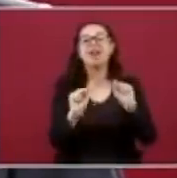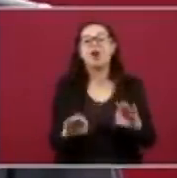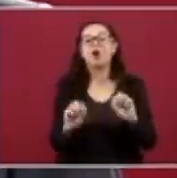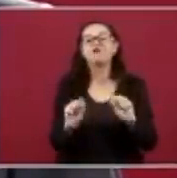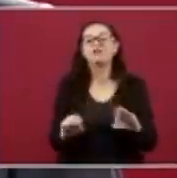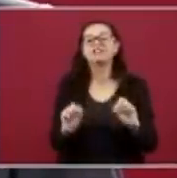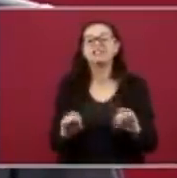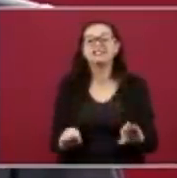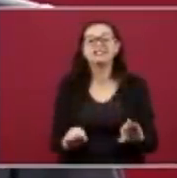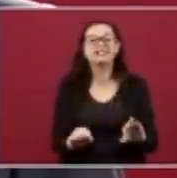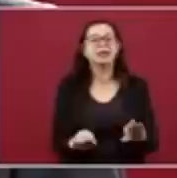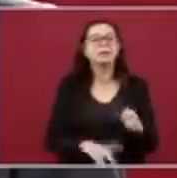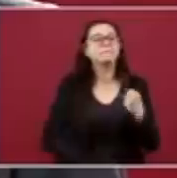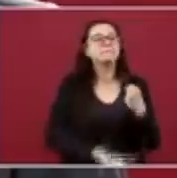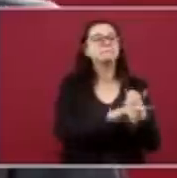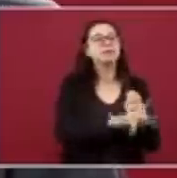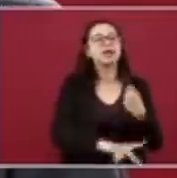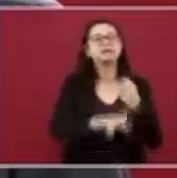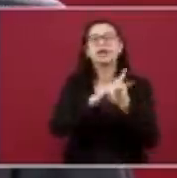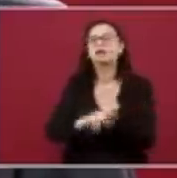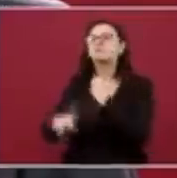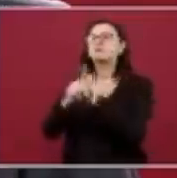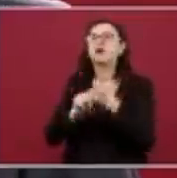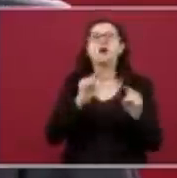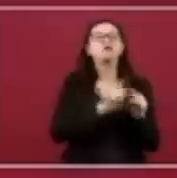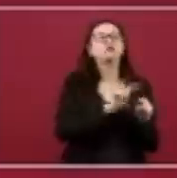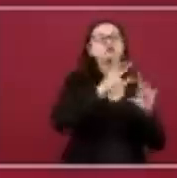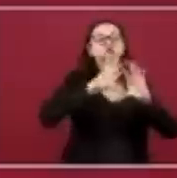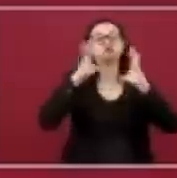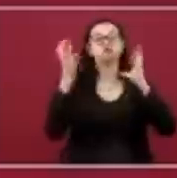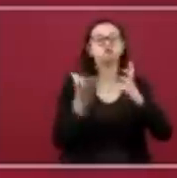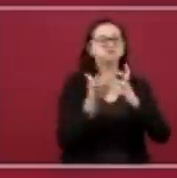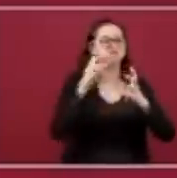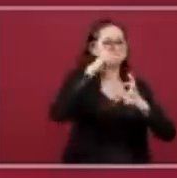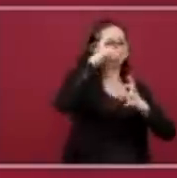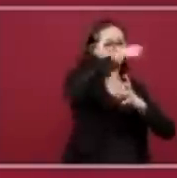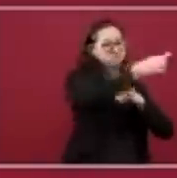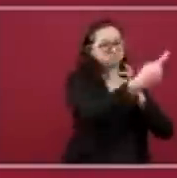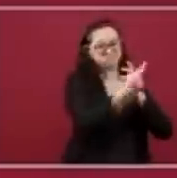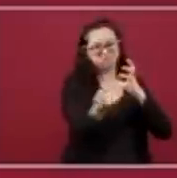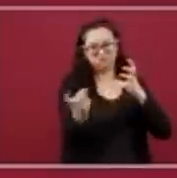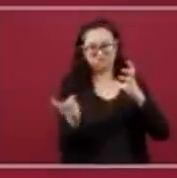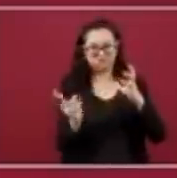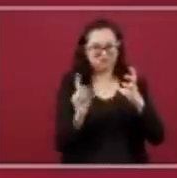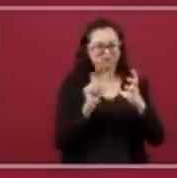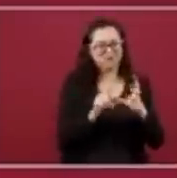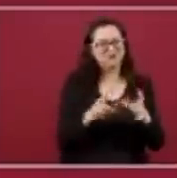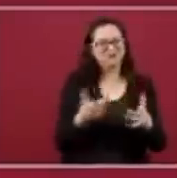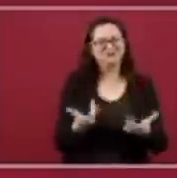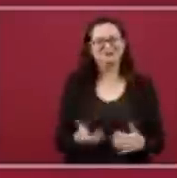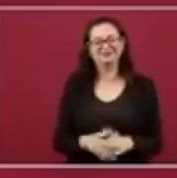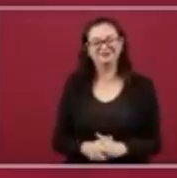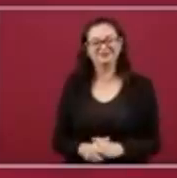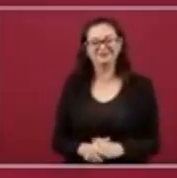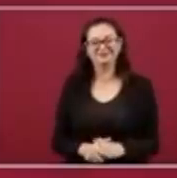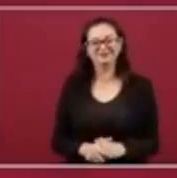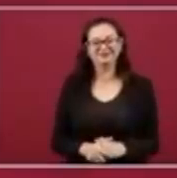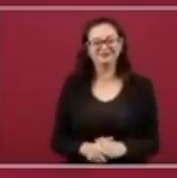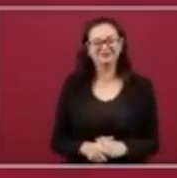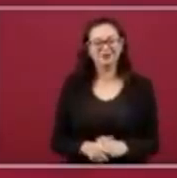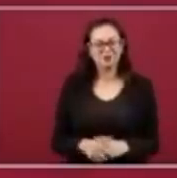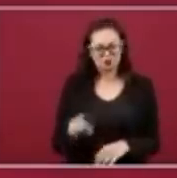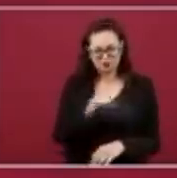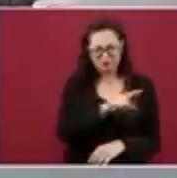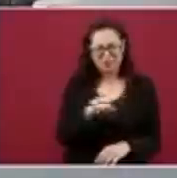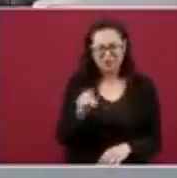en las distintas ciudades del mundo. Ustedes han visto aquí, en la